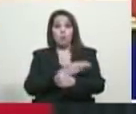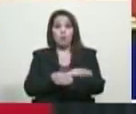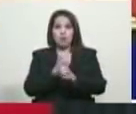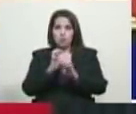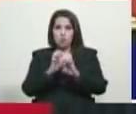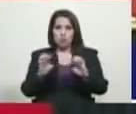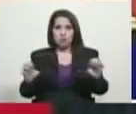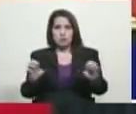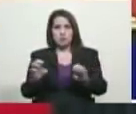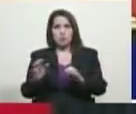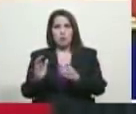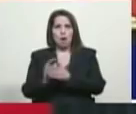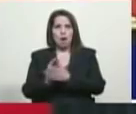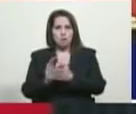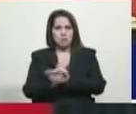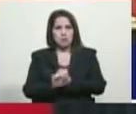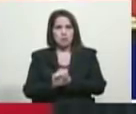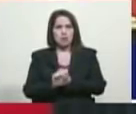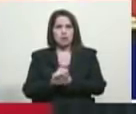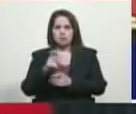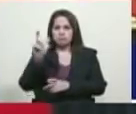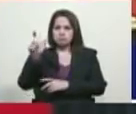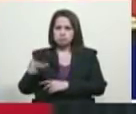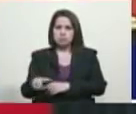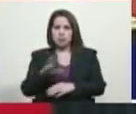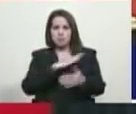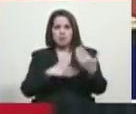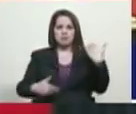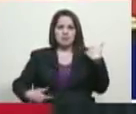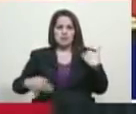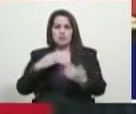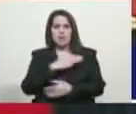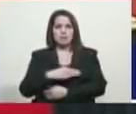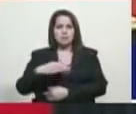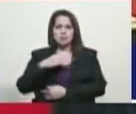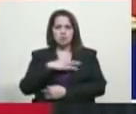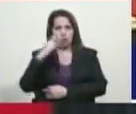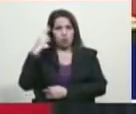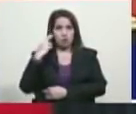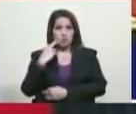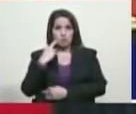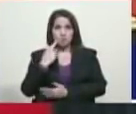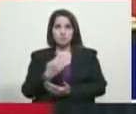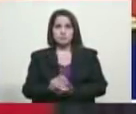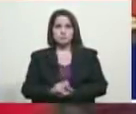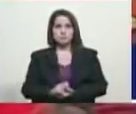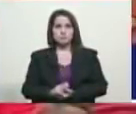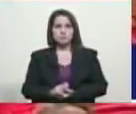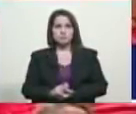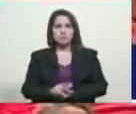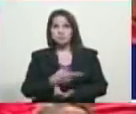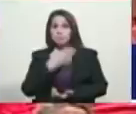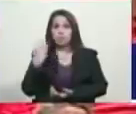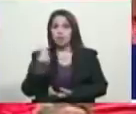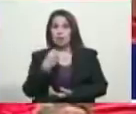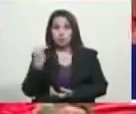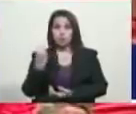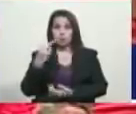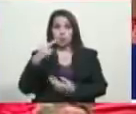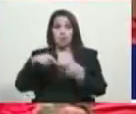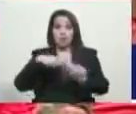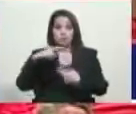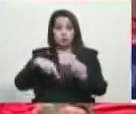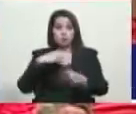Delis Adriana Álvarez, presidenta de la Misión Rivas, de la Juventud Revolucionaria y